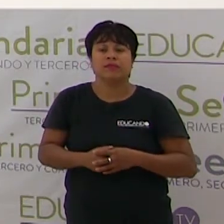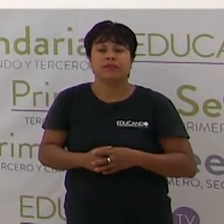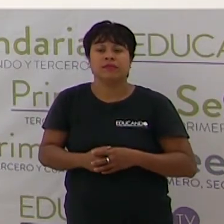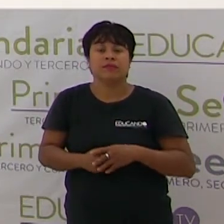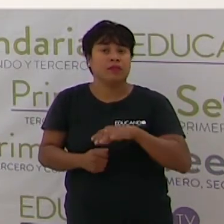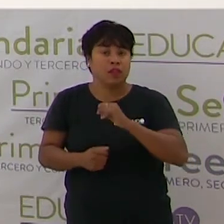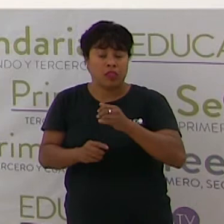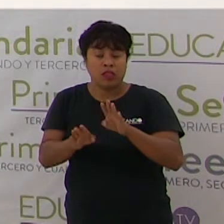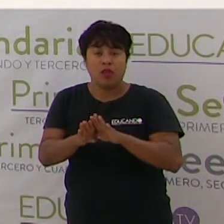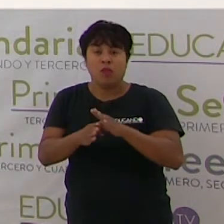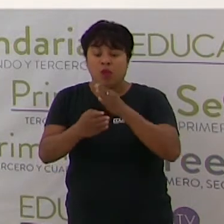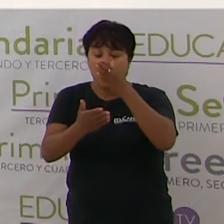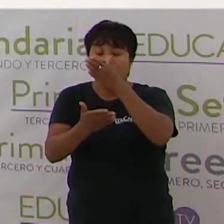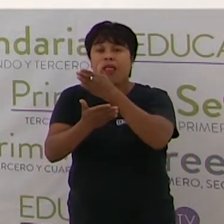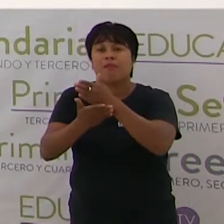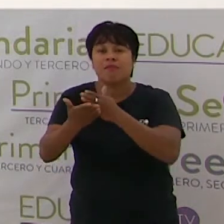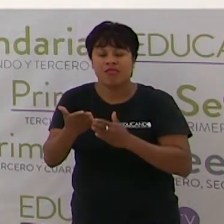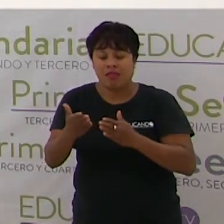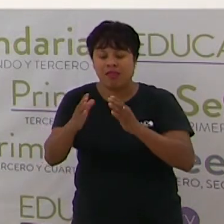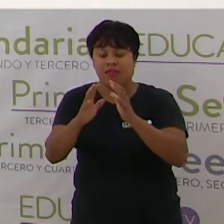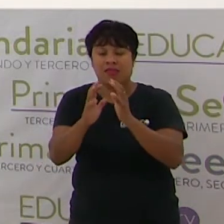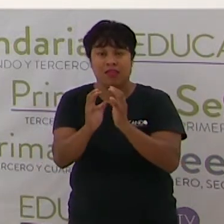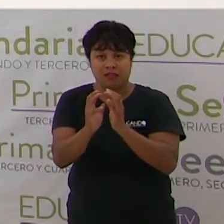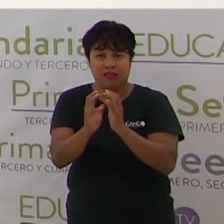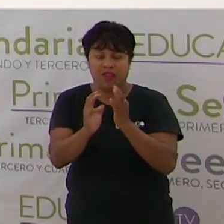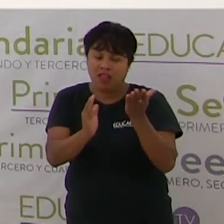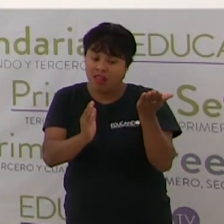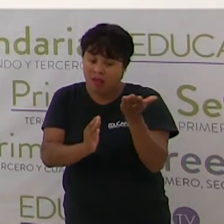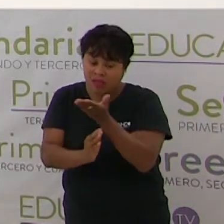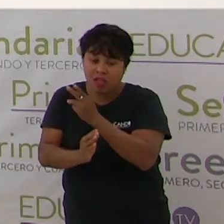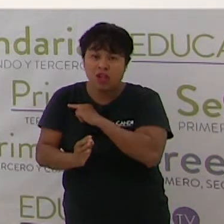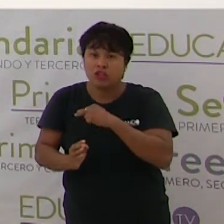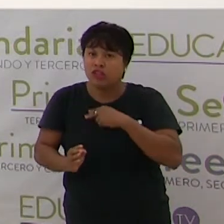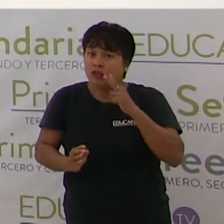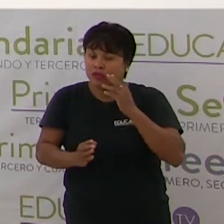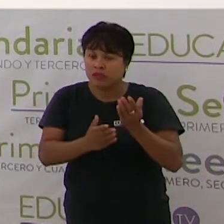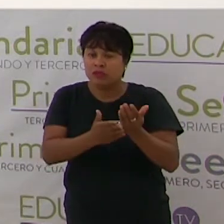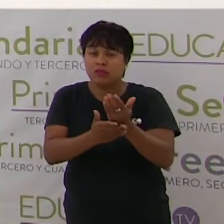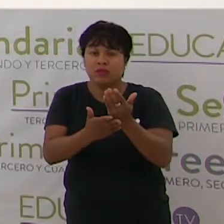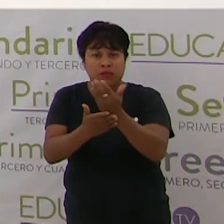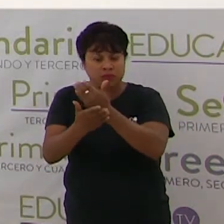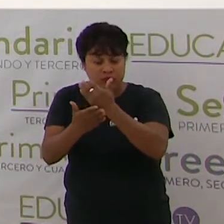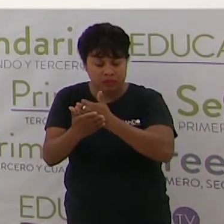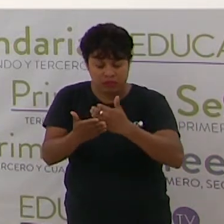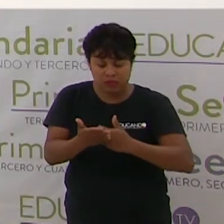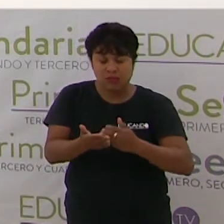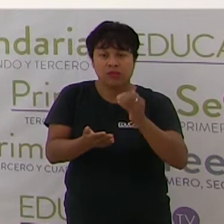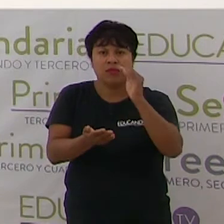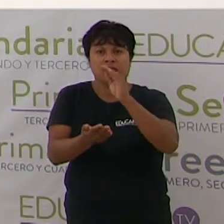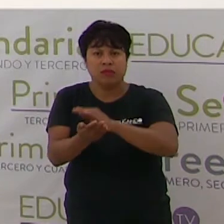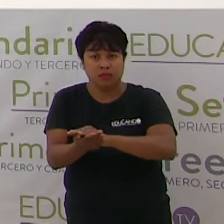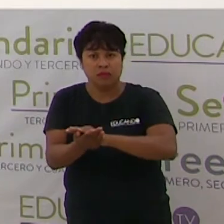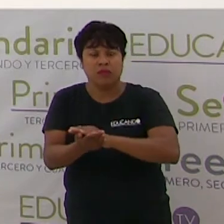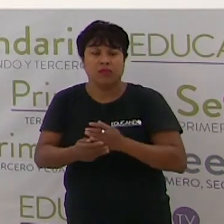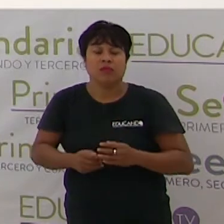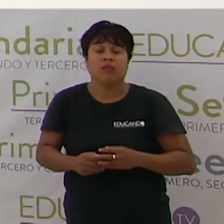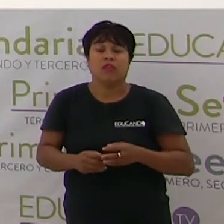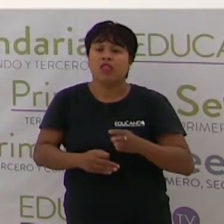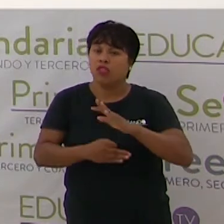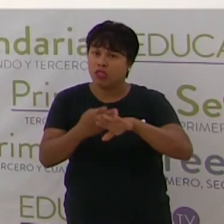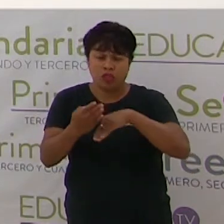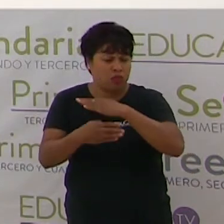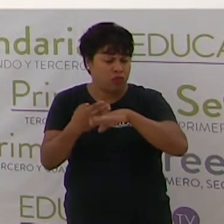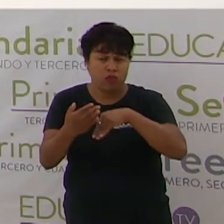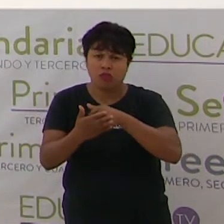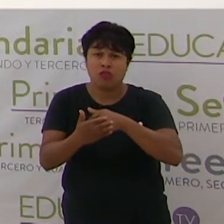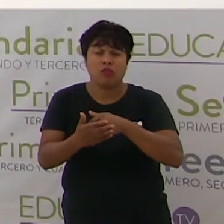la otra mitad de la esfera. Estoy, digamos, desocupando el volumen de todo